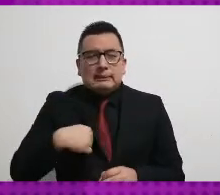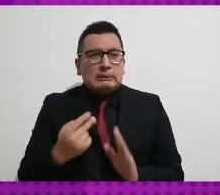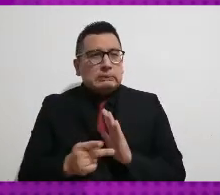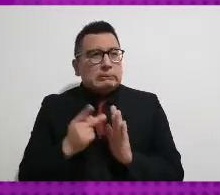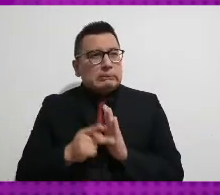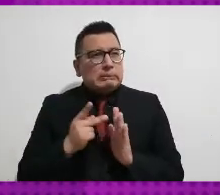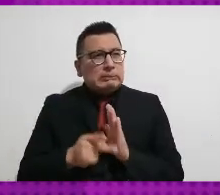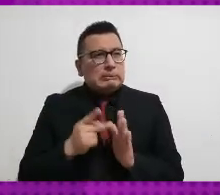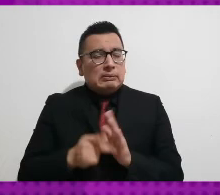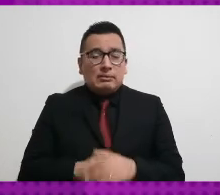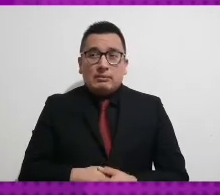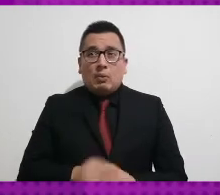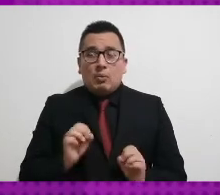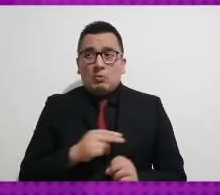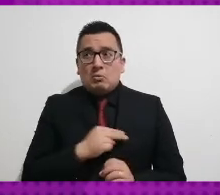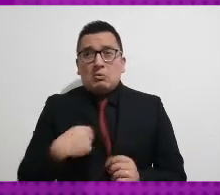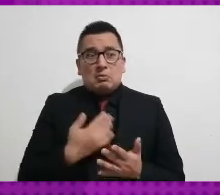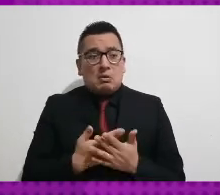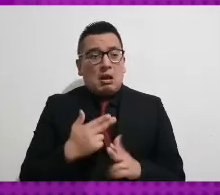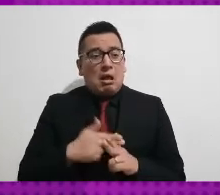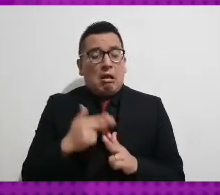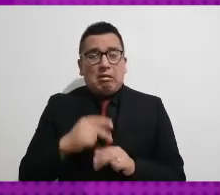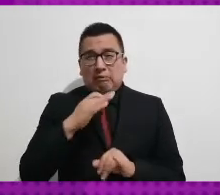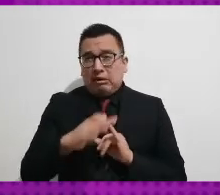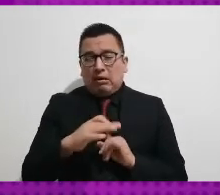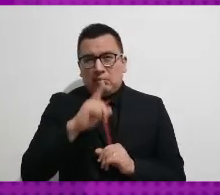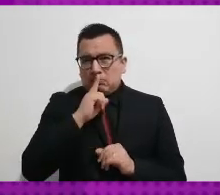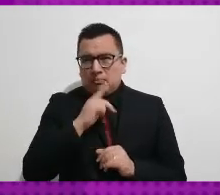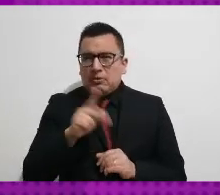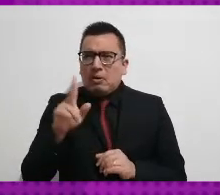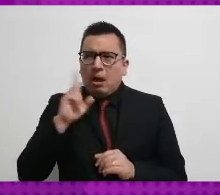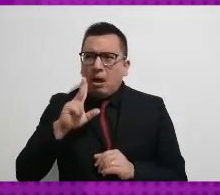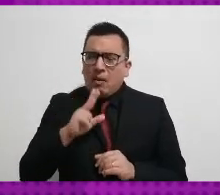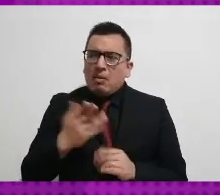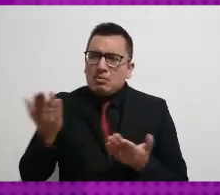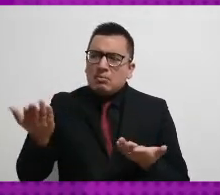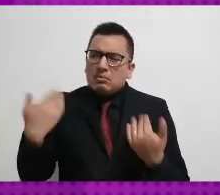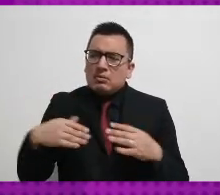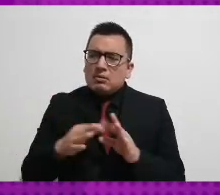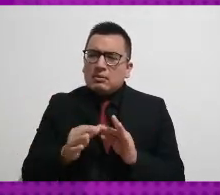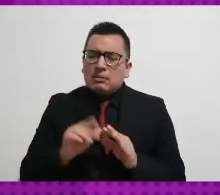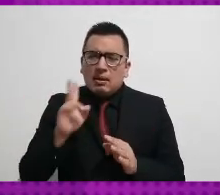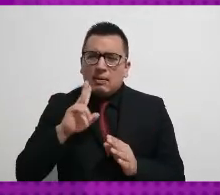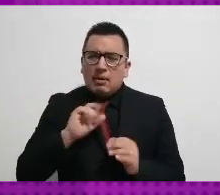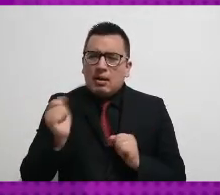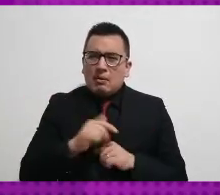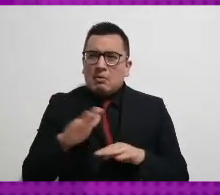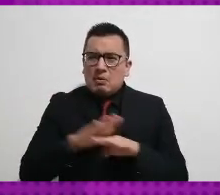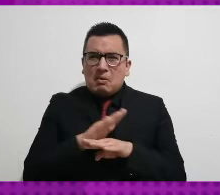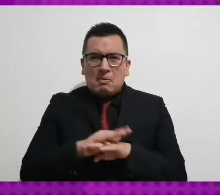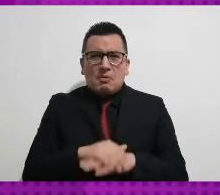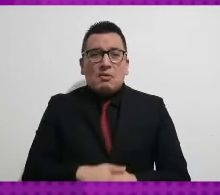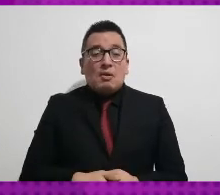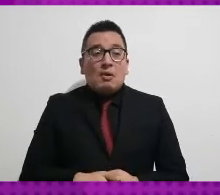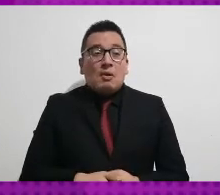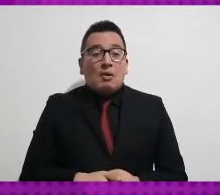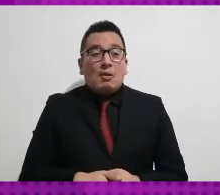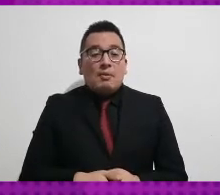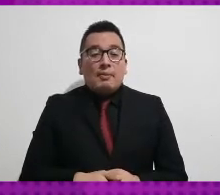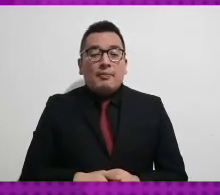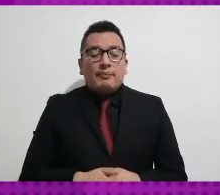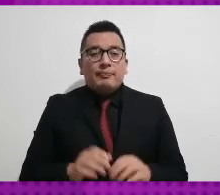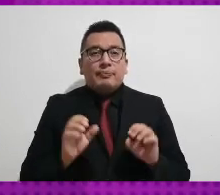manera permanente y no hasta que finaliza un ejercicio. Me gustaría que nos platicara un poquito de esos cambios que ha habido y cómo el